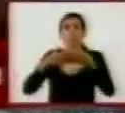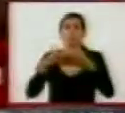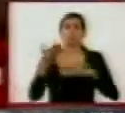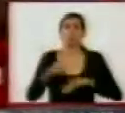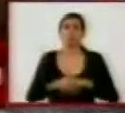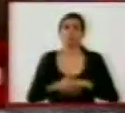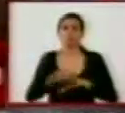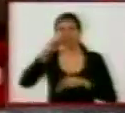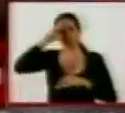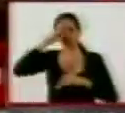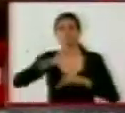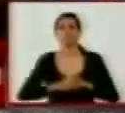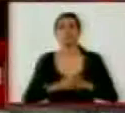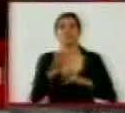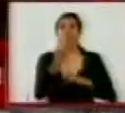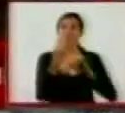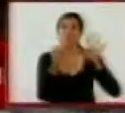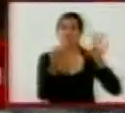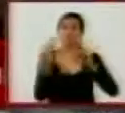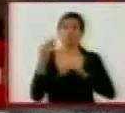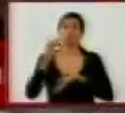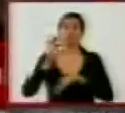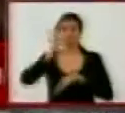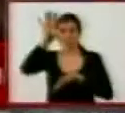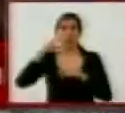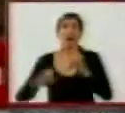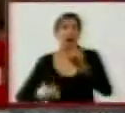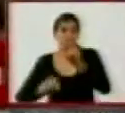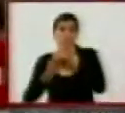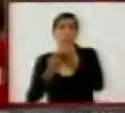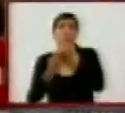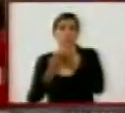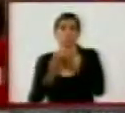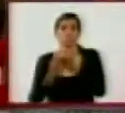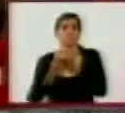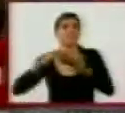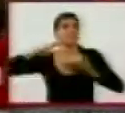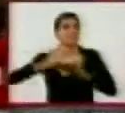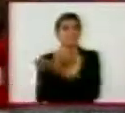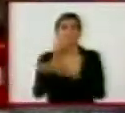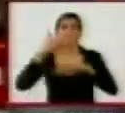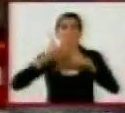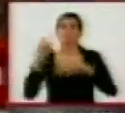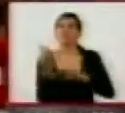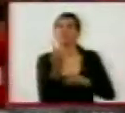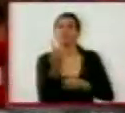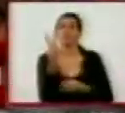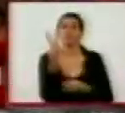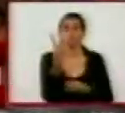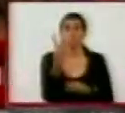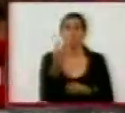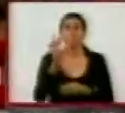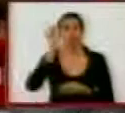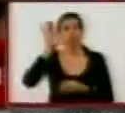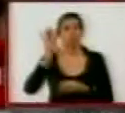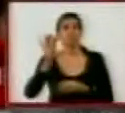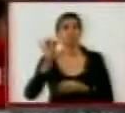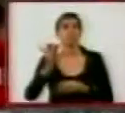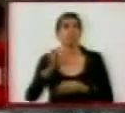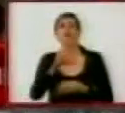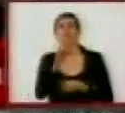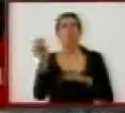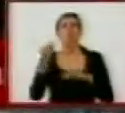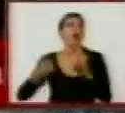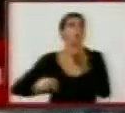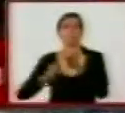países votaron a favor de la resolución, solo dos países, Estados Unidos e Israel, votaron en contra de esta resolución,